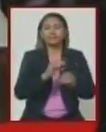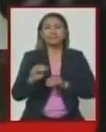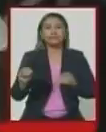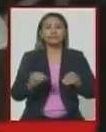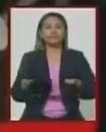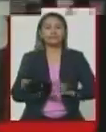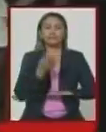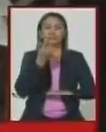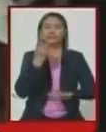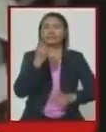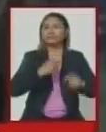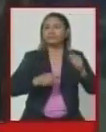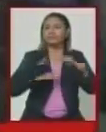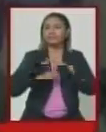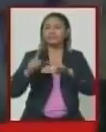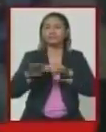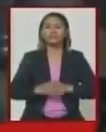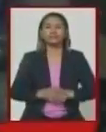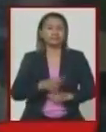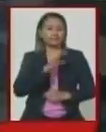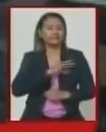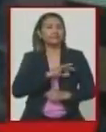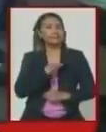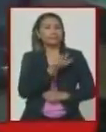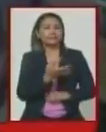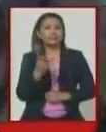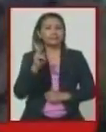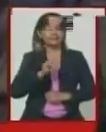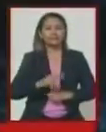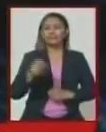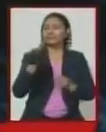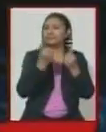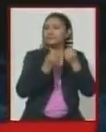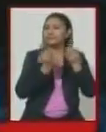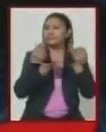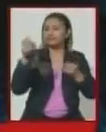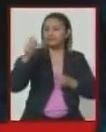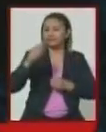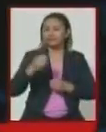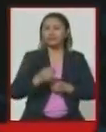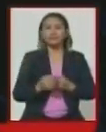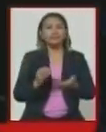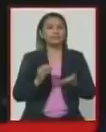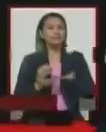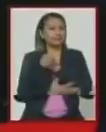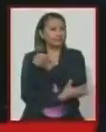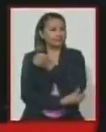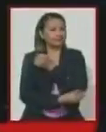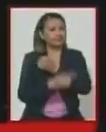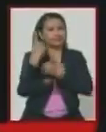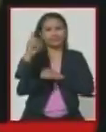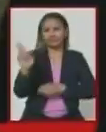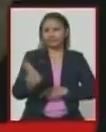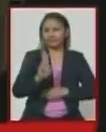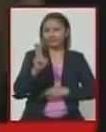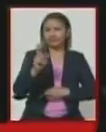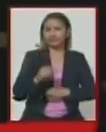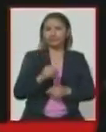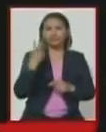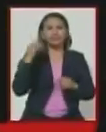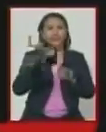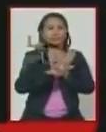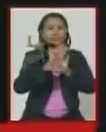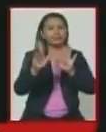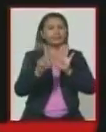operandi de los narcotraficantes, que se aprovechan de personas con grandes necesidades y de escasos recursos para utilizarlas en